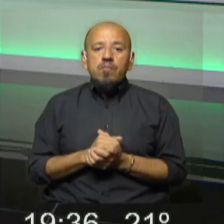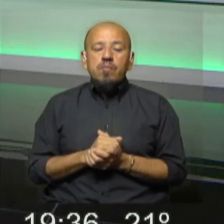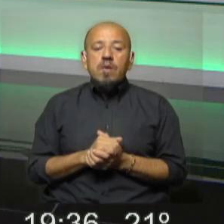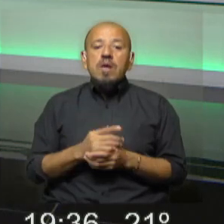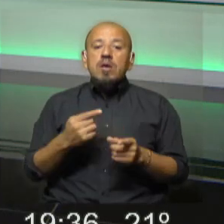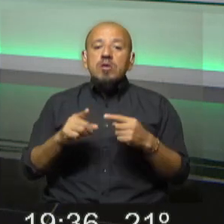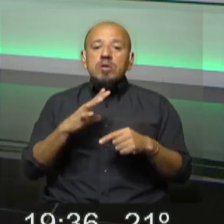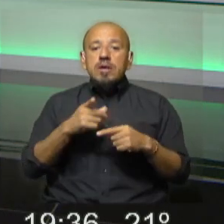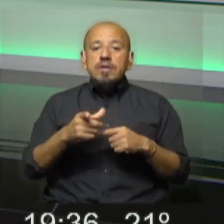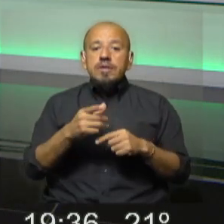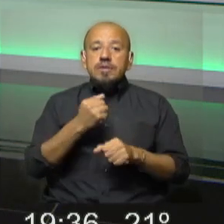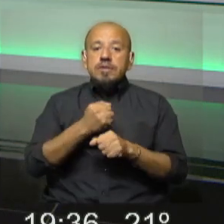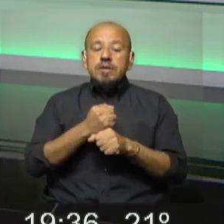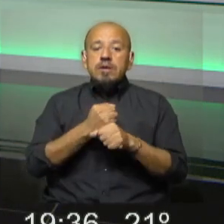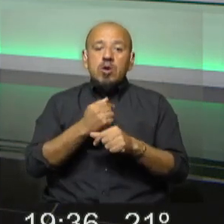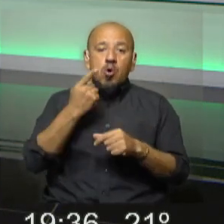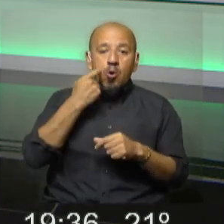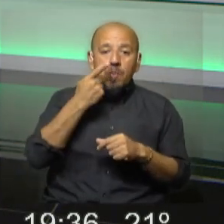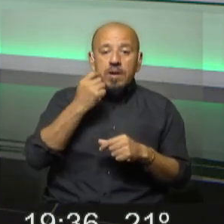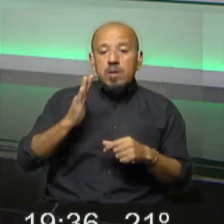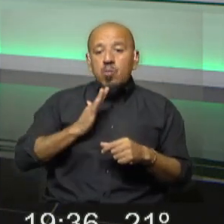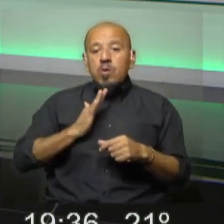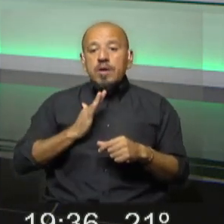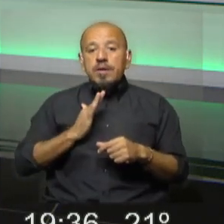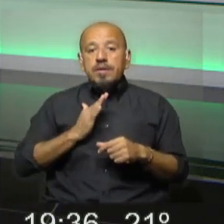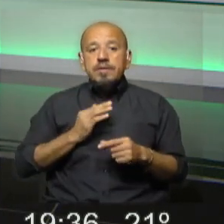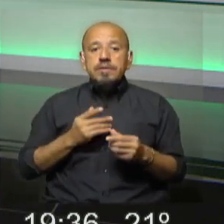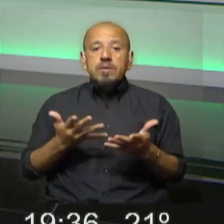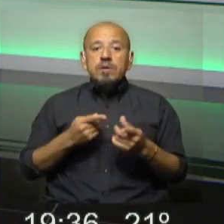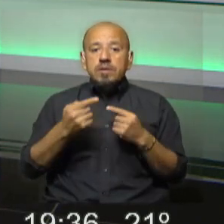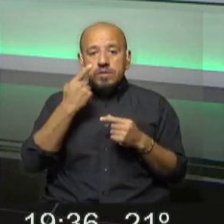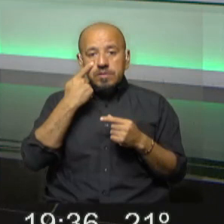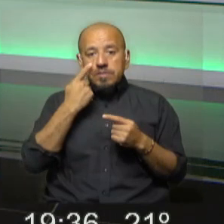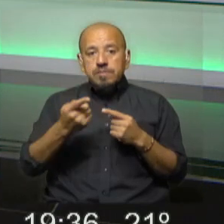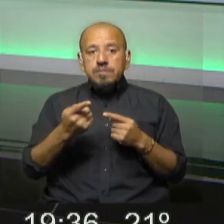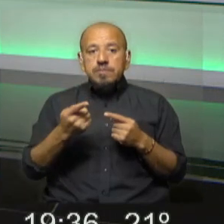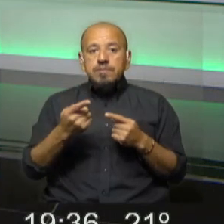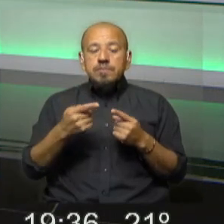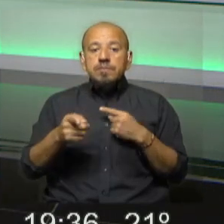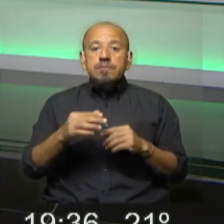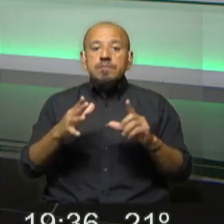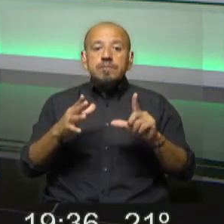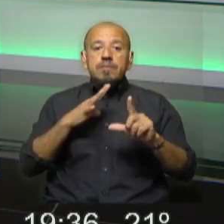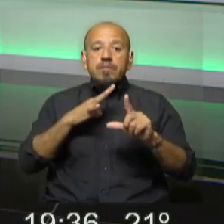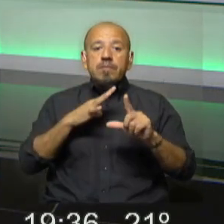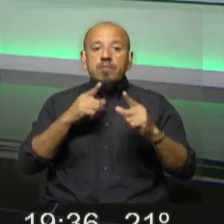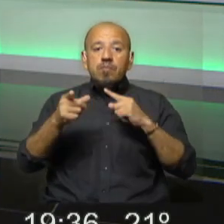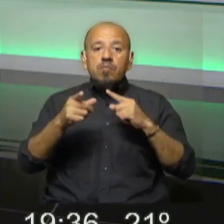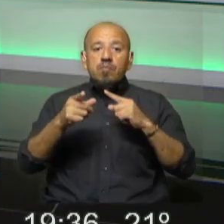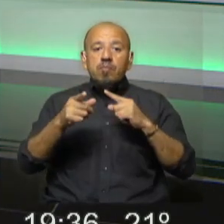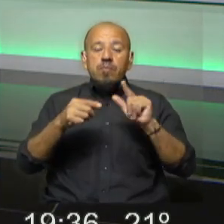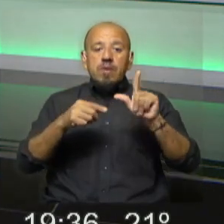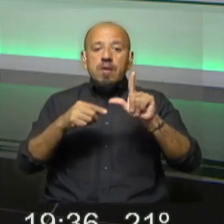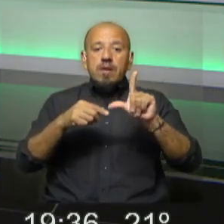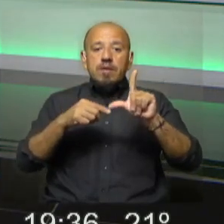lo que pasó con el empleo en los hombres y en las mujeres. Y esto es lo que vamos a ver ahora en la segunda placa, es justamente la brecha. Lo que está graficado acá es